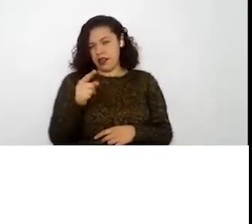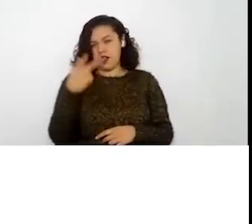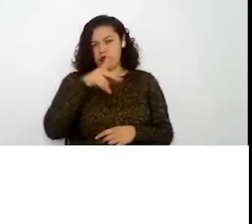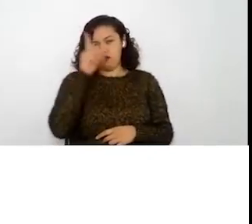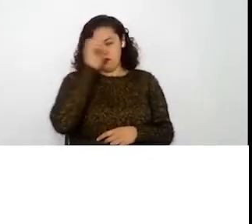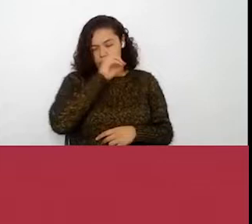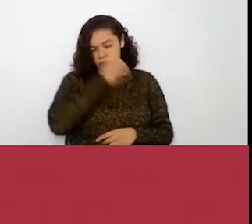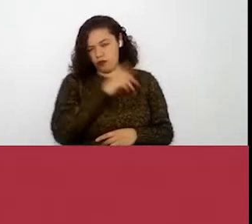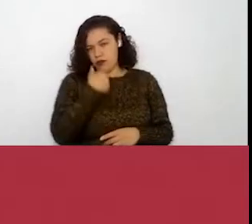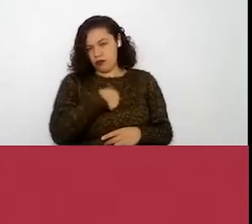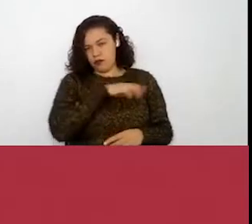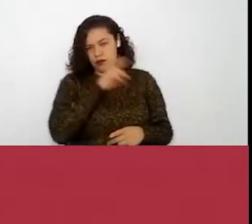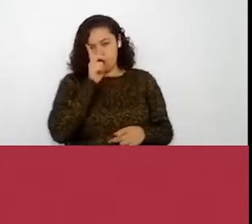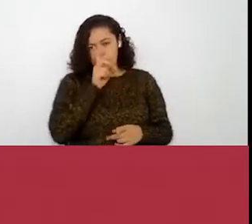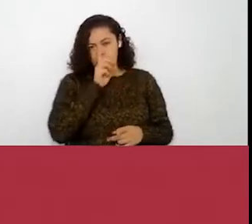observaciones